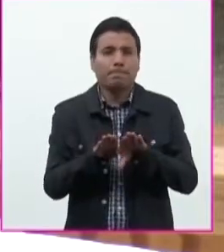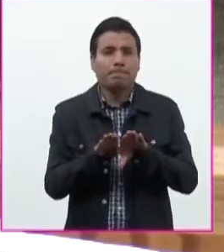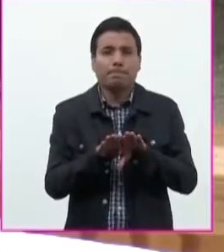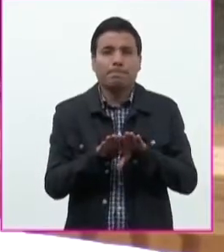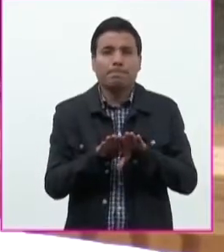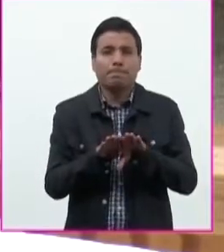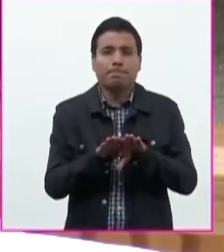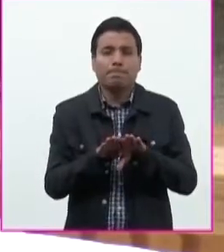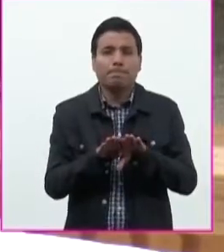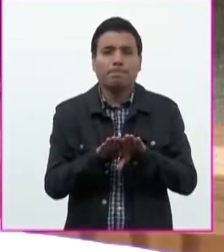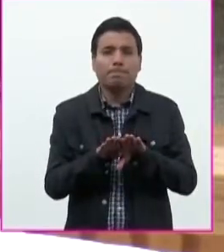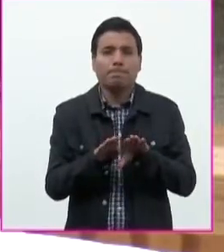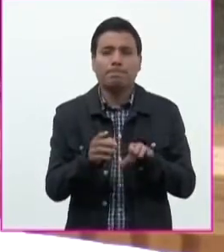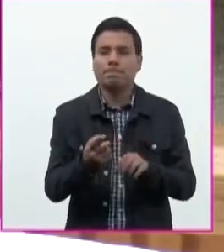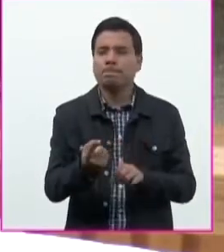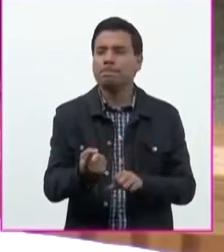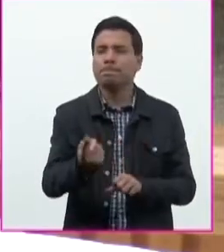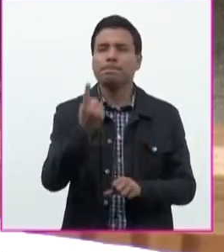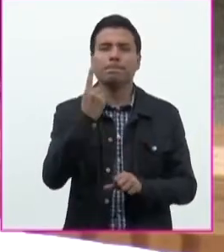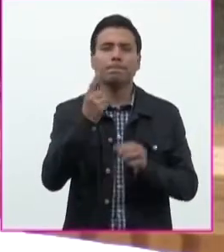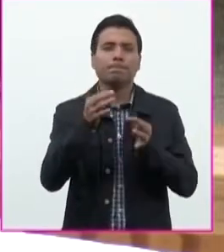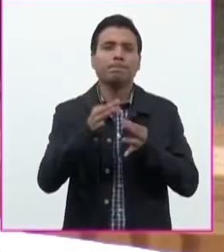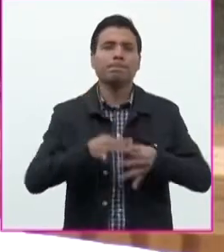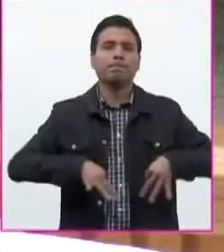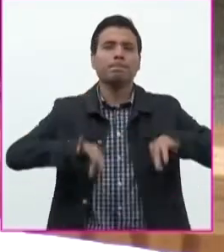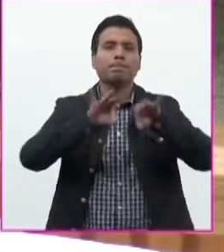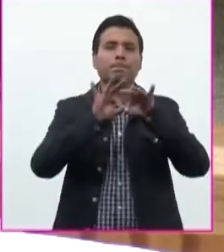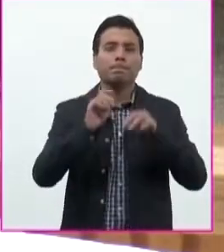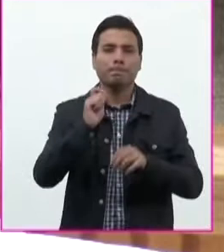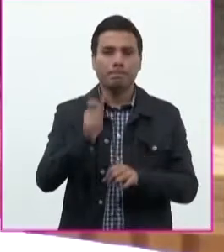principio de transparencia